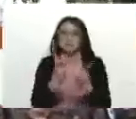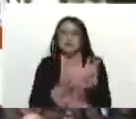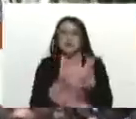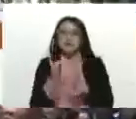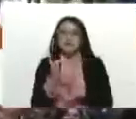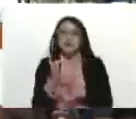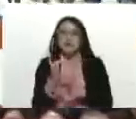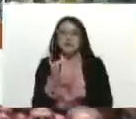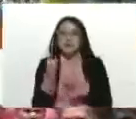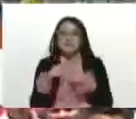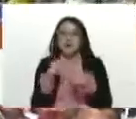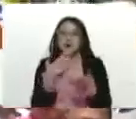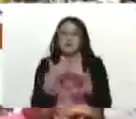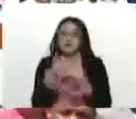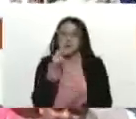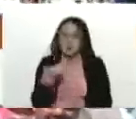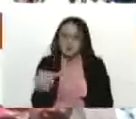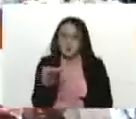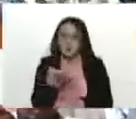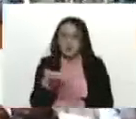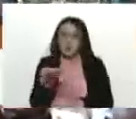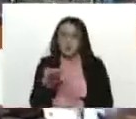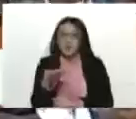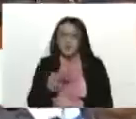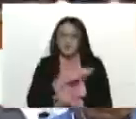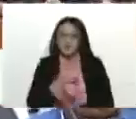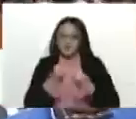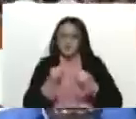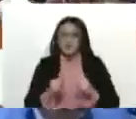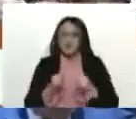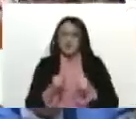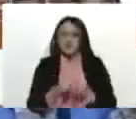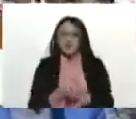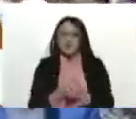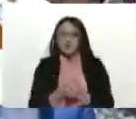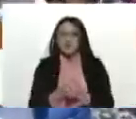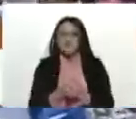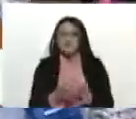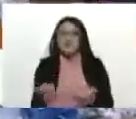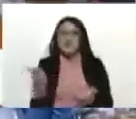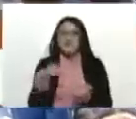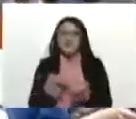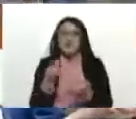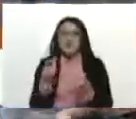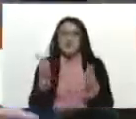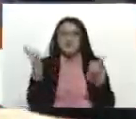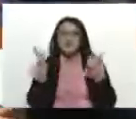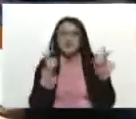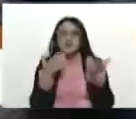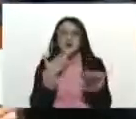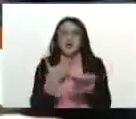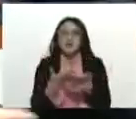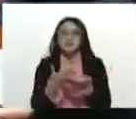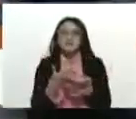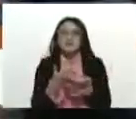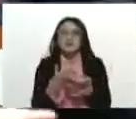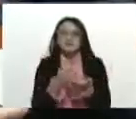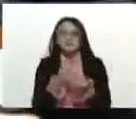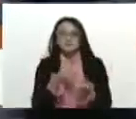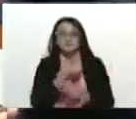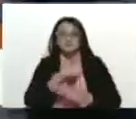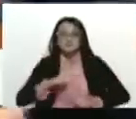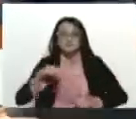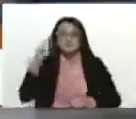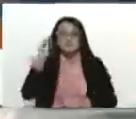pero gracias a este pueblo valiente regresó al comandante Chávez Gracias a nuestra Fuerza Armada como usted lo dice